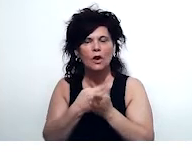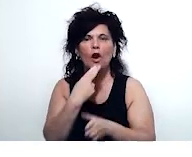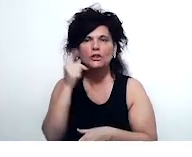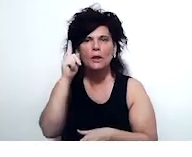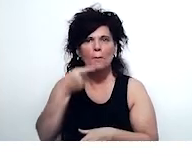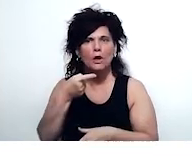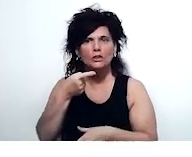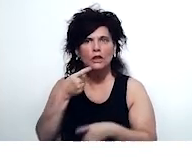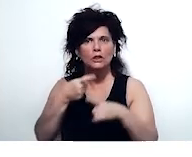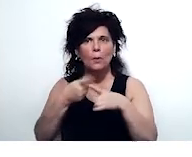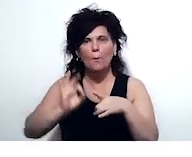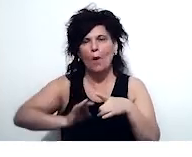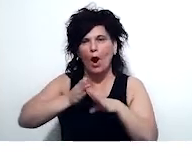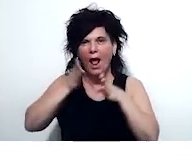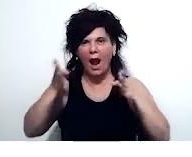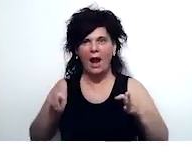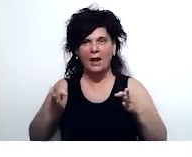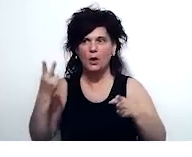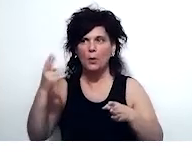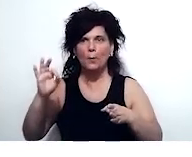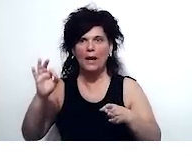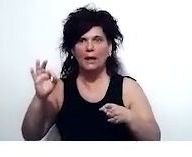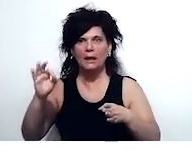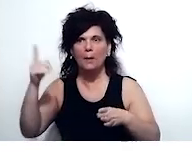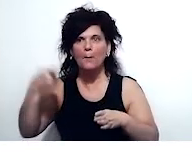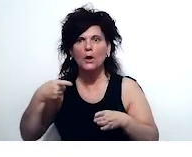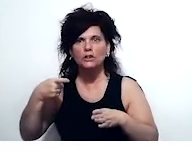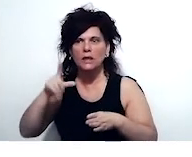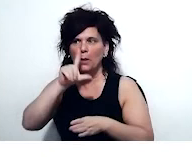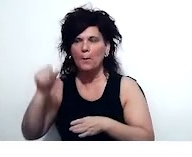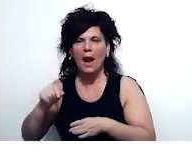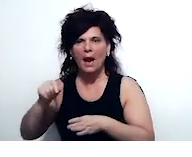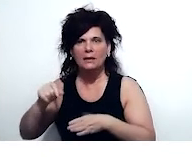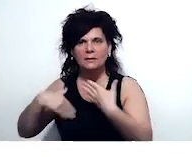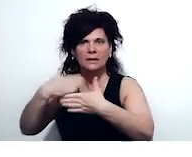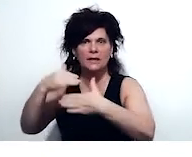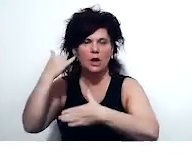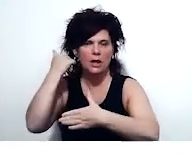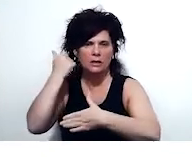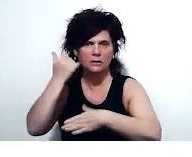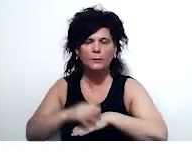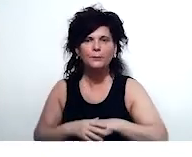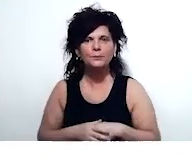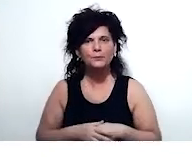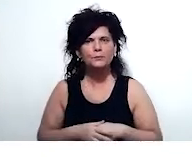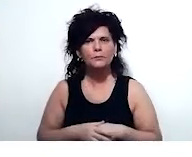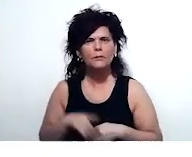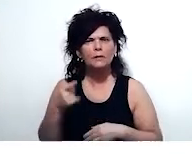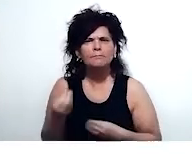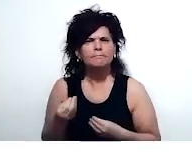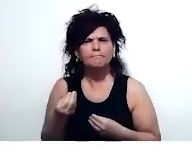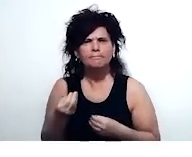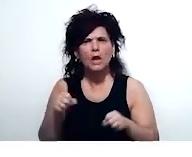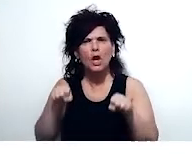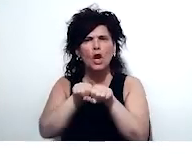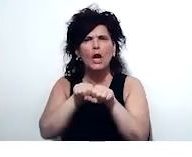un 11% anual para países en desarrollo y un 20% para países desarrollados. Entonces, ¿qué pasa